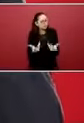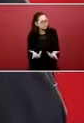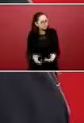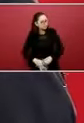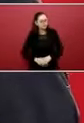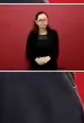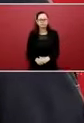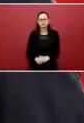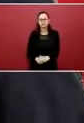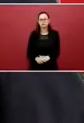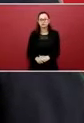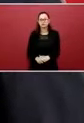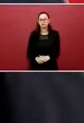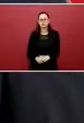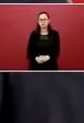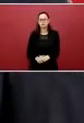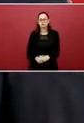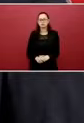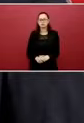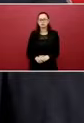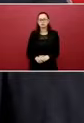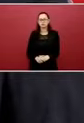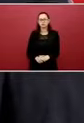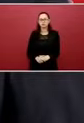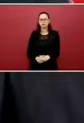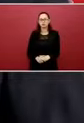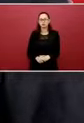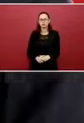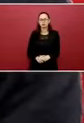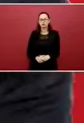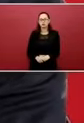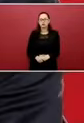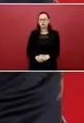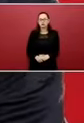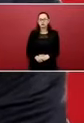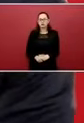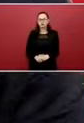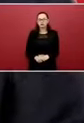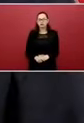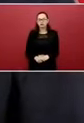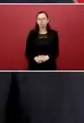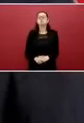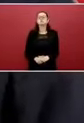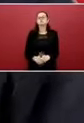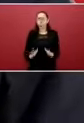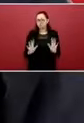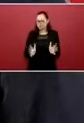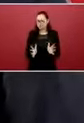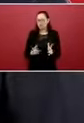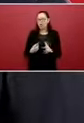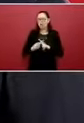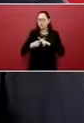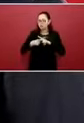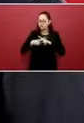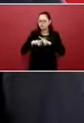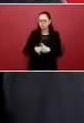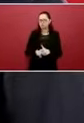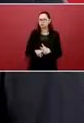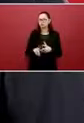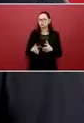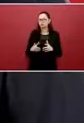tratando de que no haya